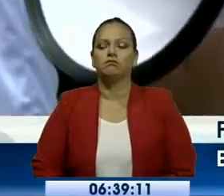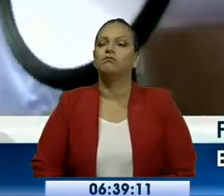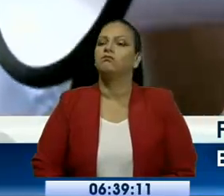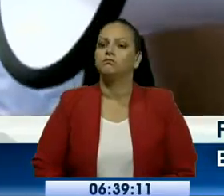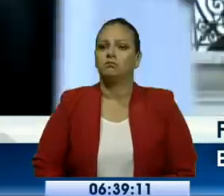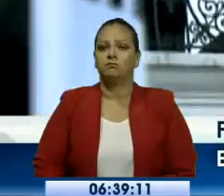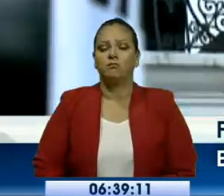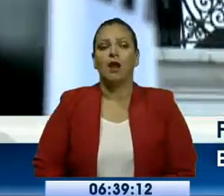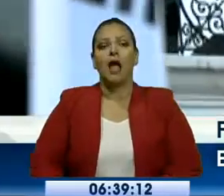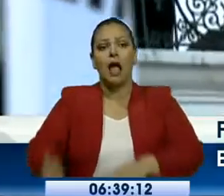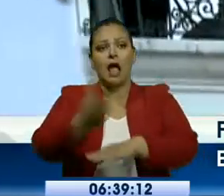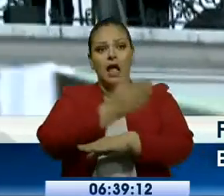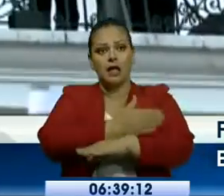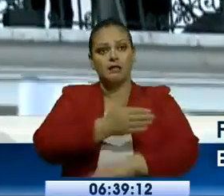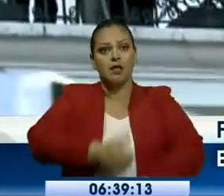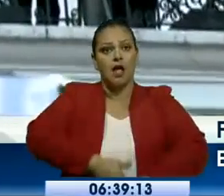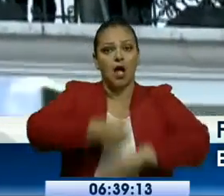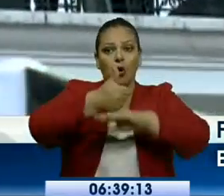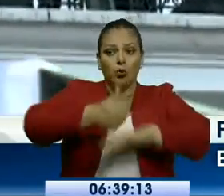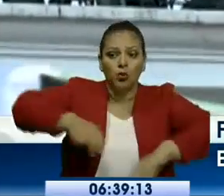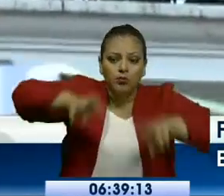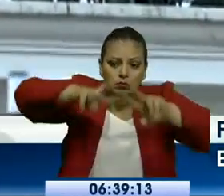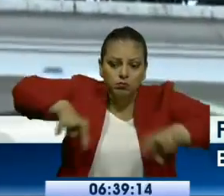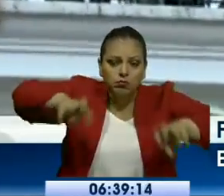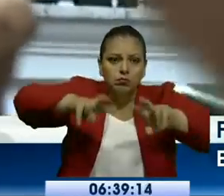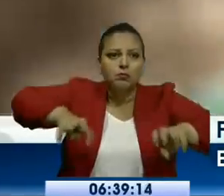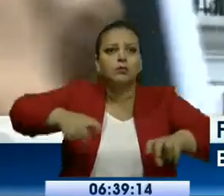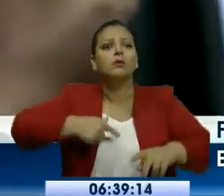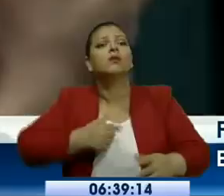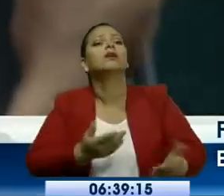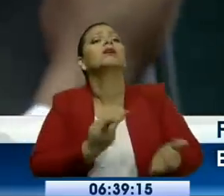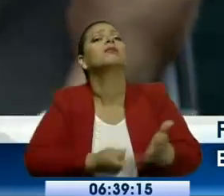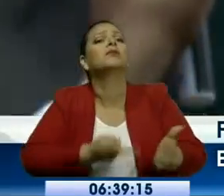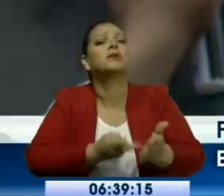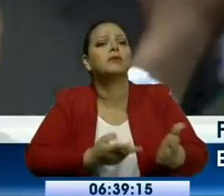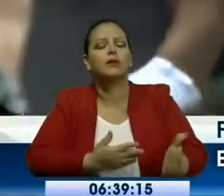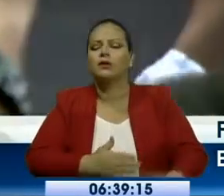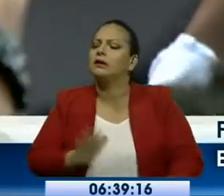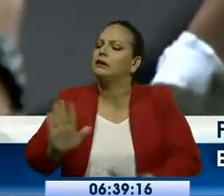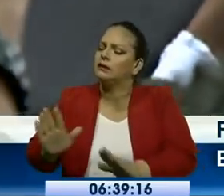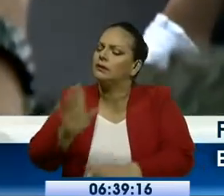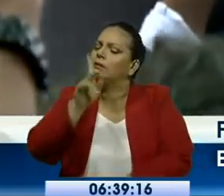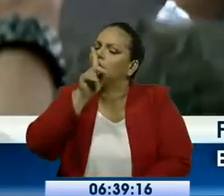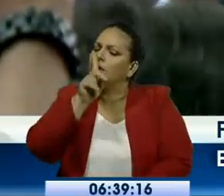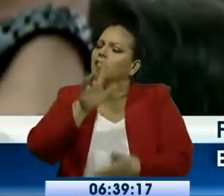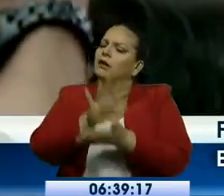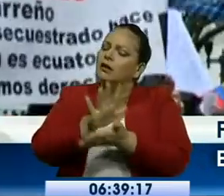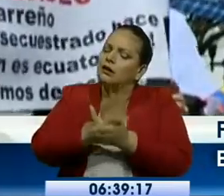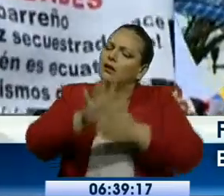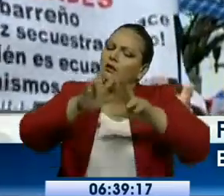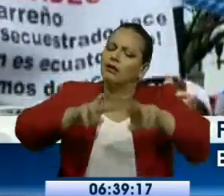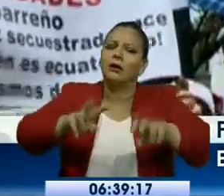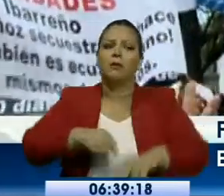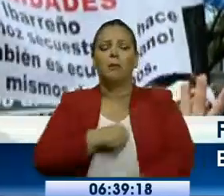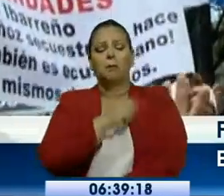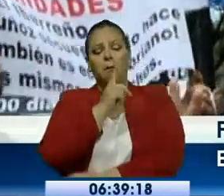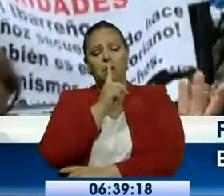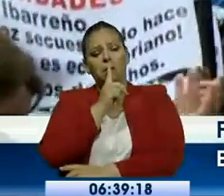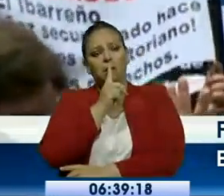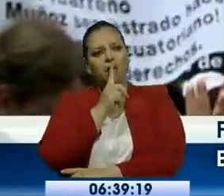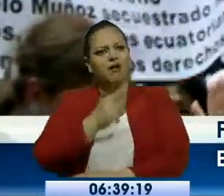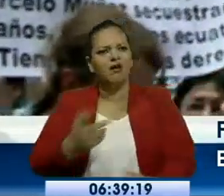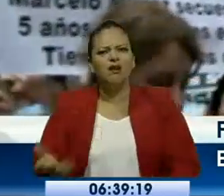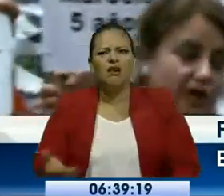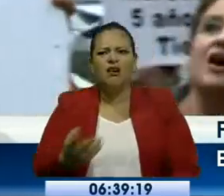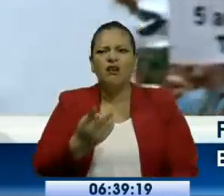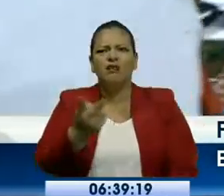quieren callar y por ello han organizado varias acciones. Llegaron hasta el Palacio de Carondelet para el cambio de guardia y cada viernes a las 17